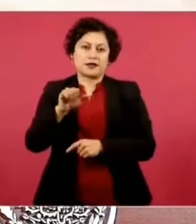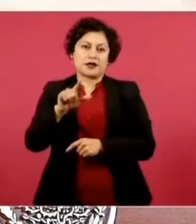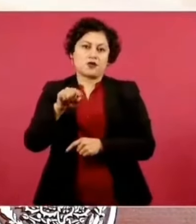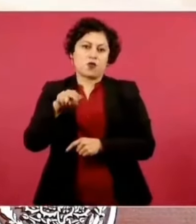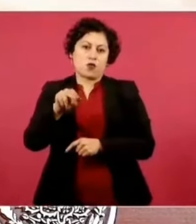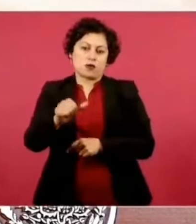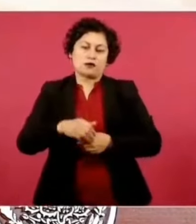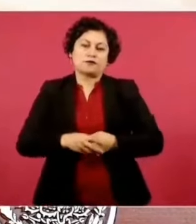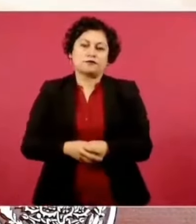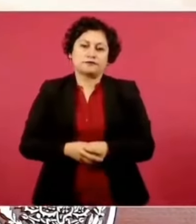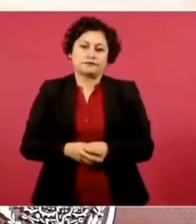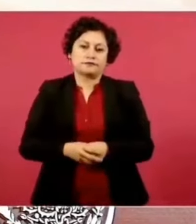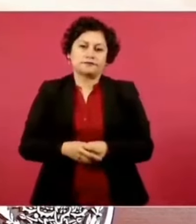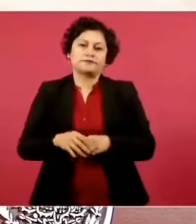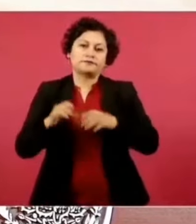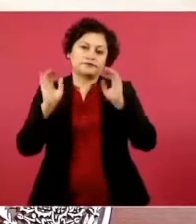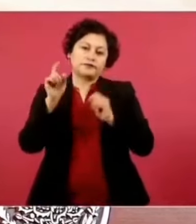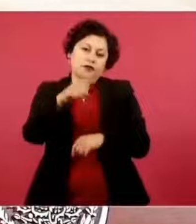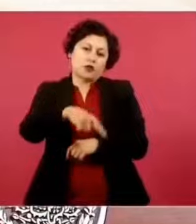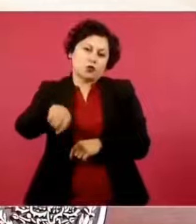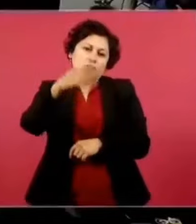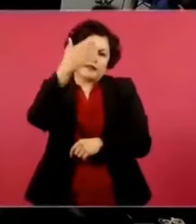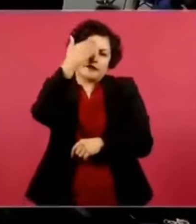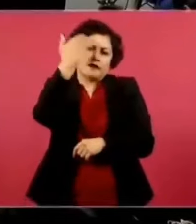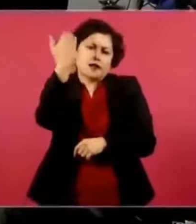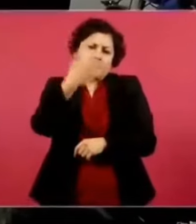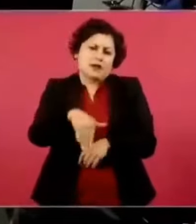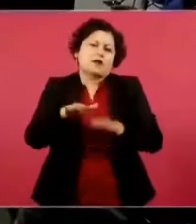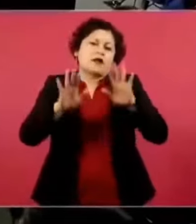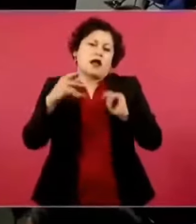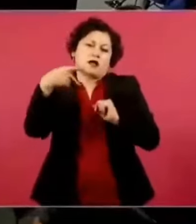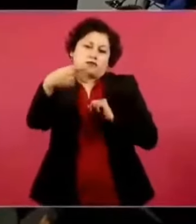Ustedes sí, porque es su trabajo, ¿no? Ustedes lo sabían.